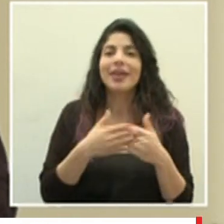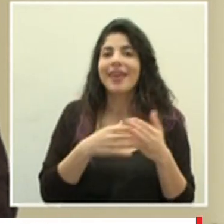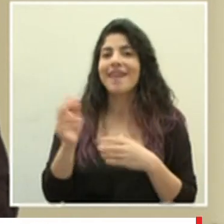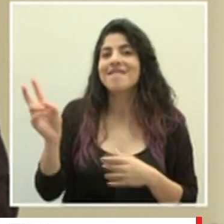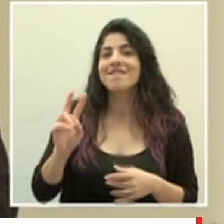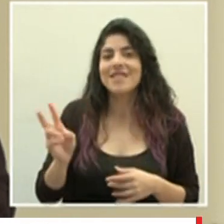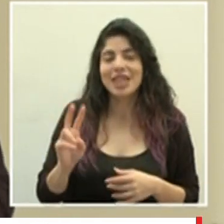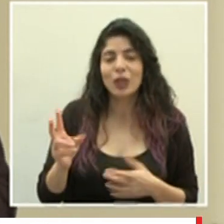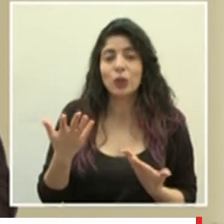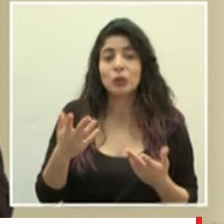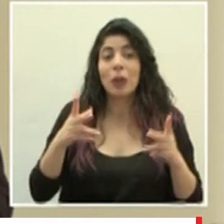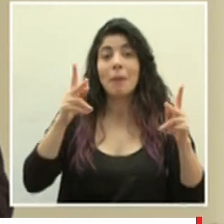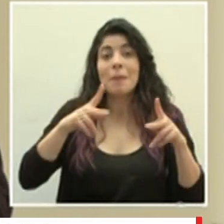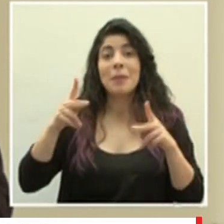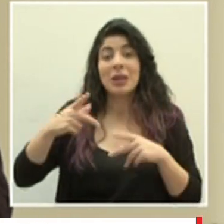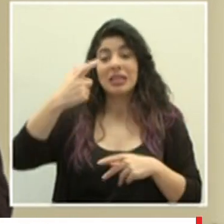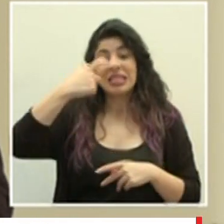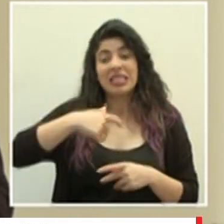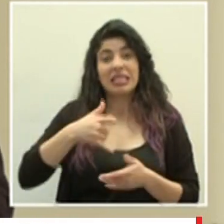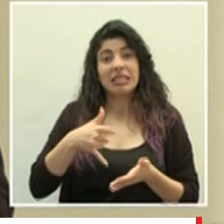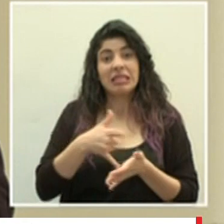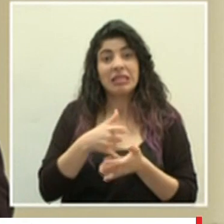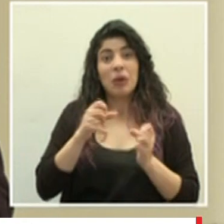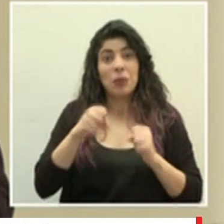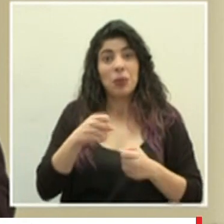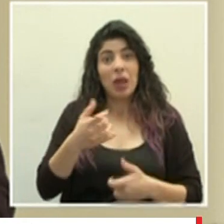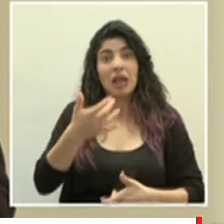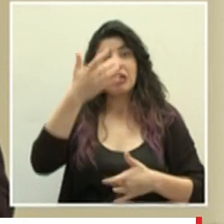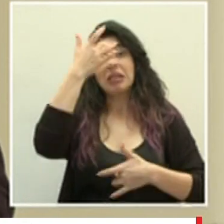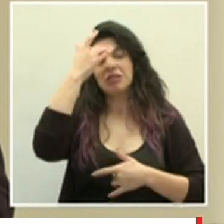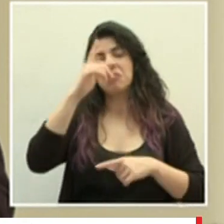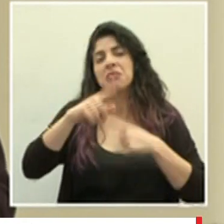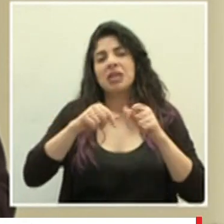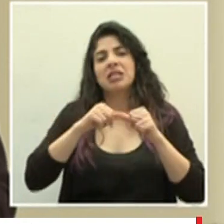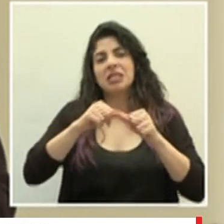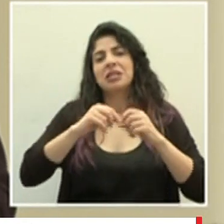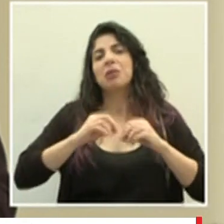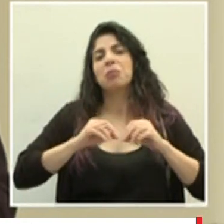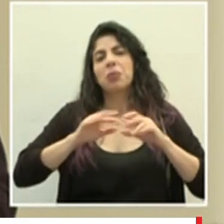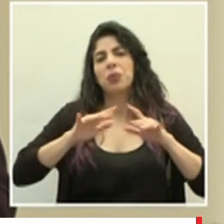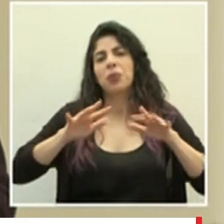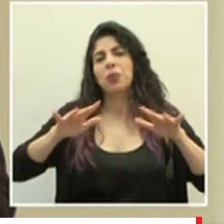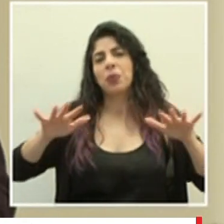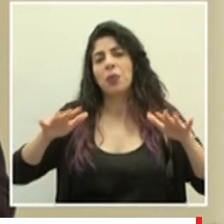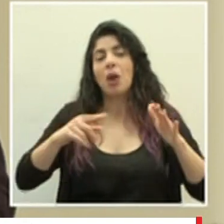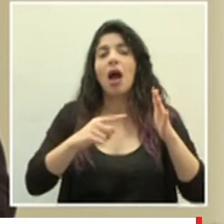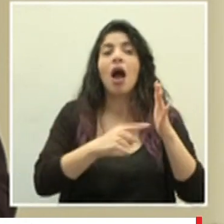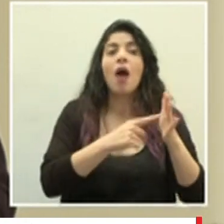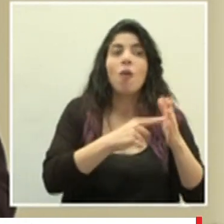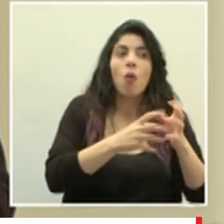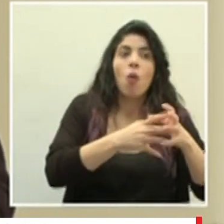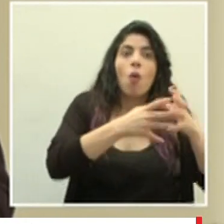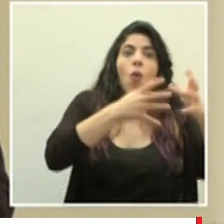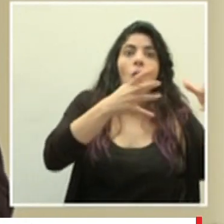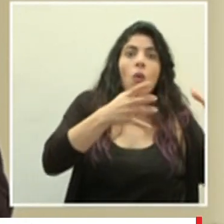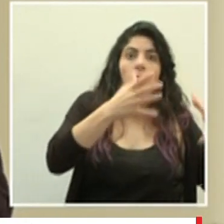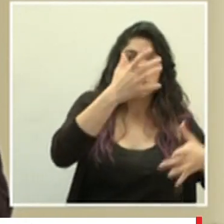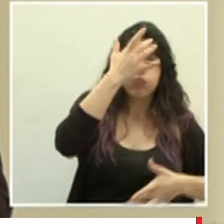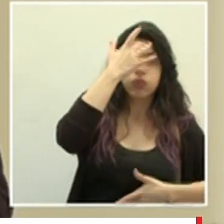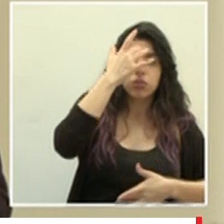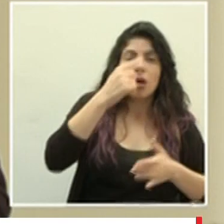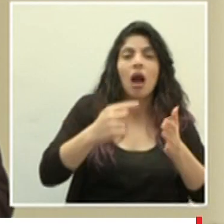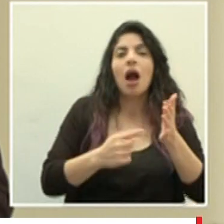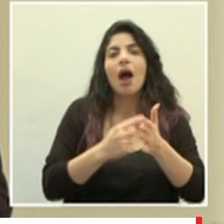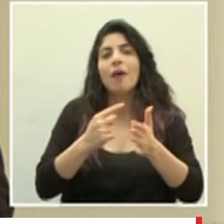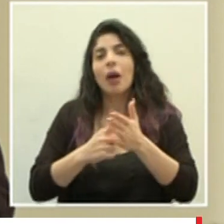medio de personas susceptibles, de una población susceptible, pues va a seguir transmitiéndose. En algunos momentos vamos a tener mayor transmisión, en algunos